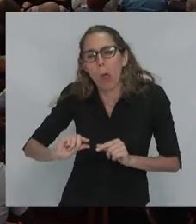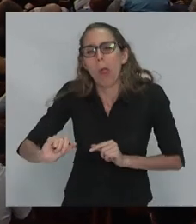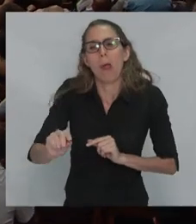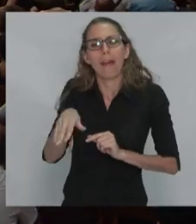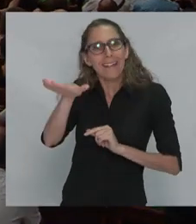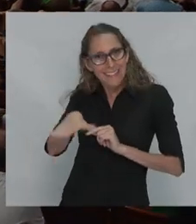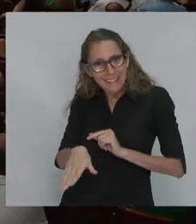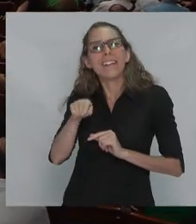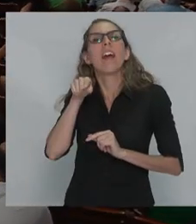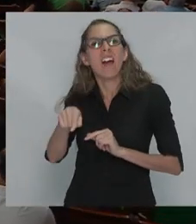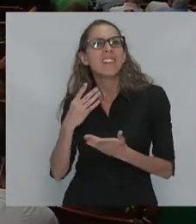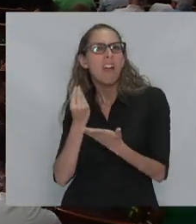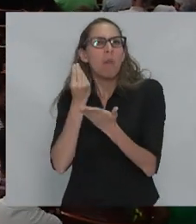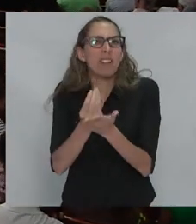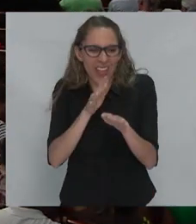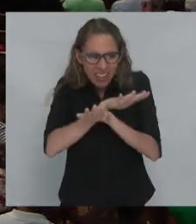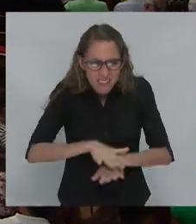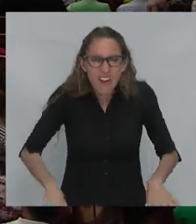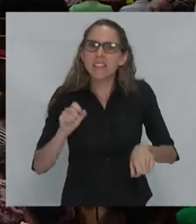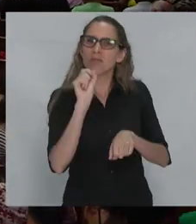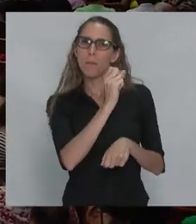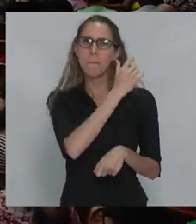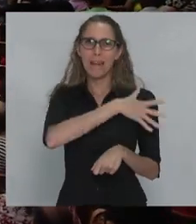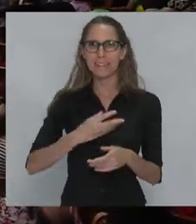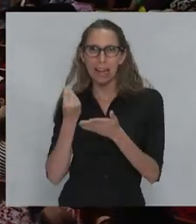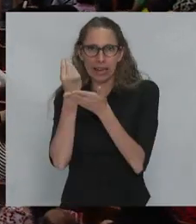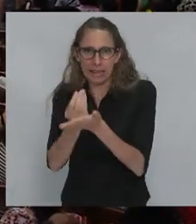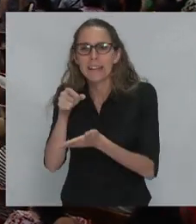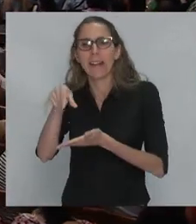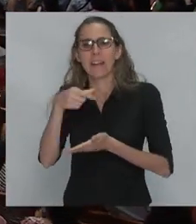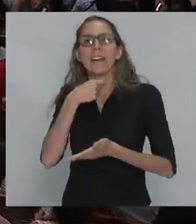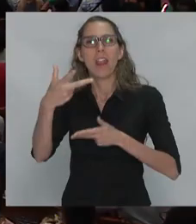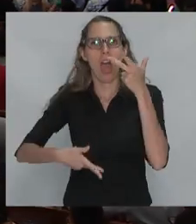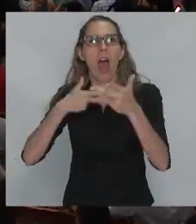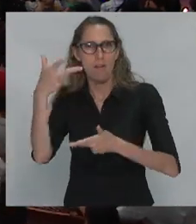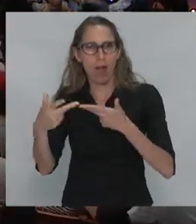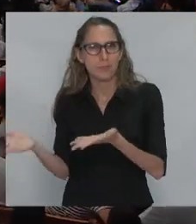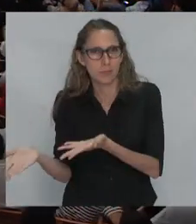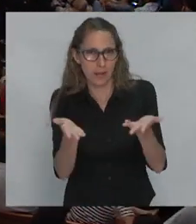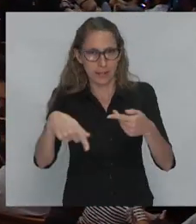la infancia palestina, que quiere dirigirse a ustedes y luego haremos un diálogo con...